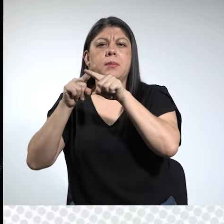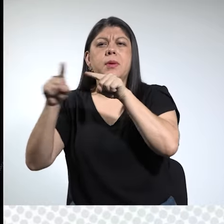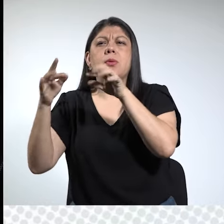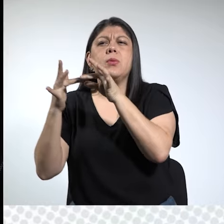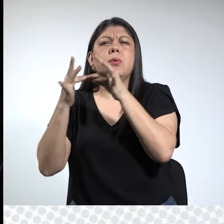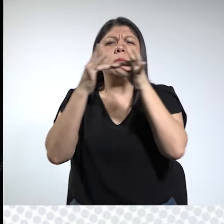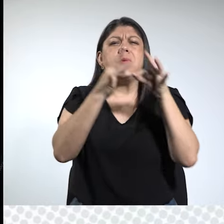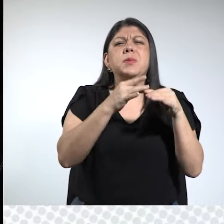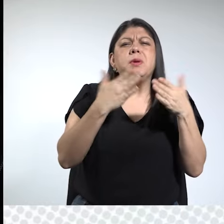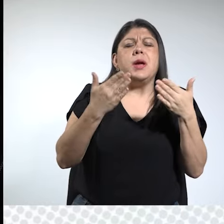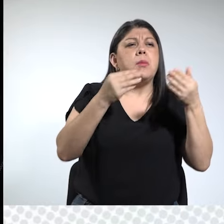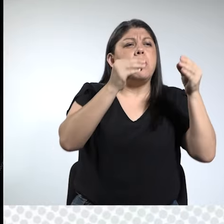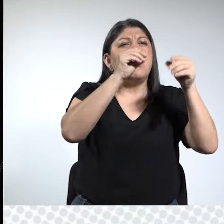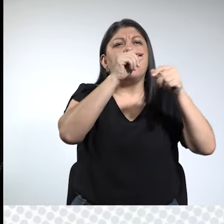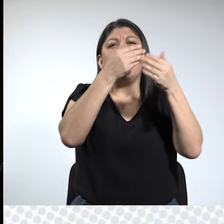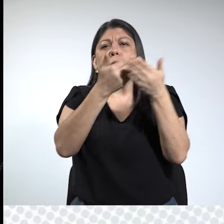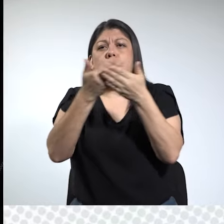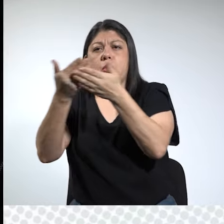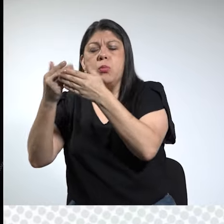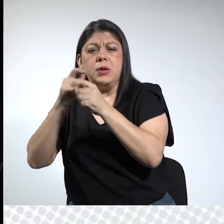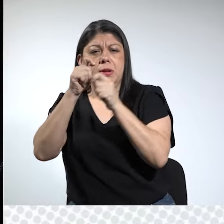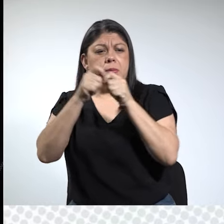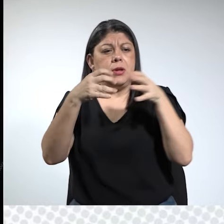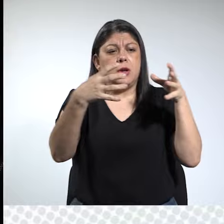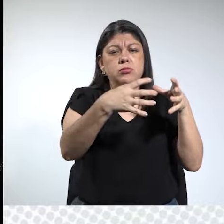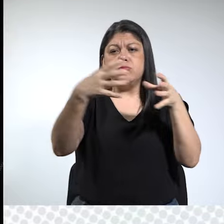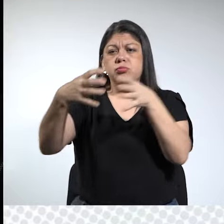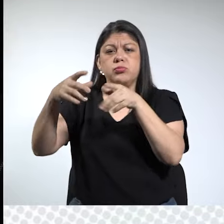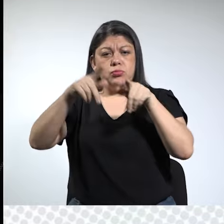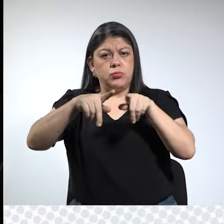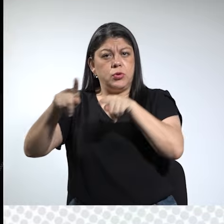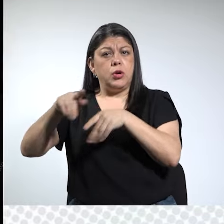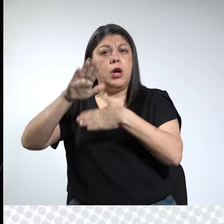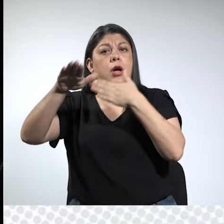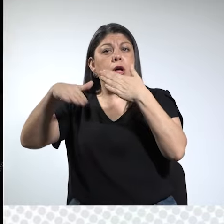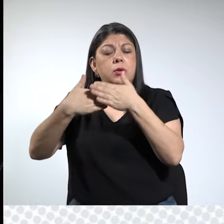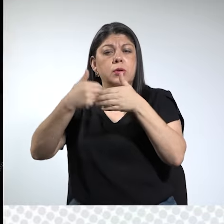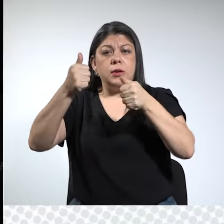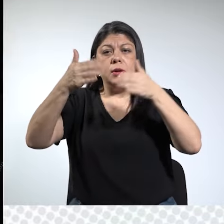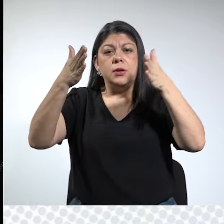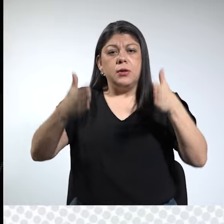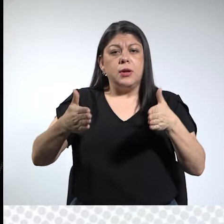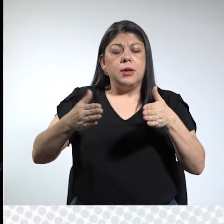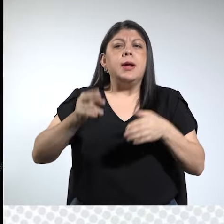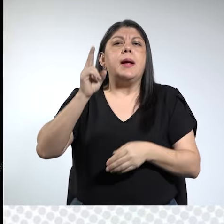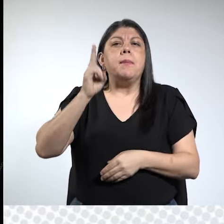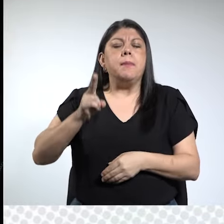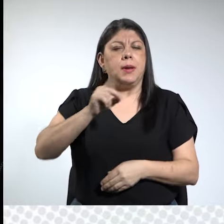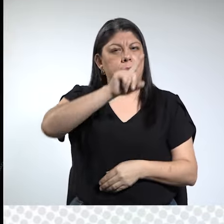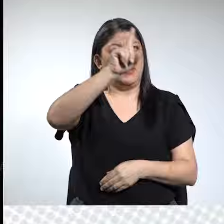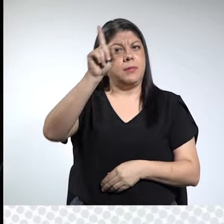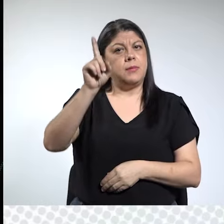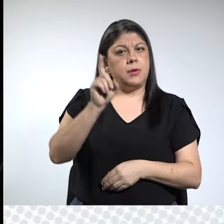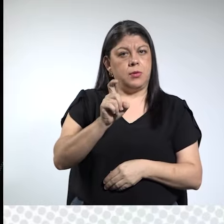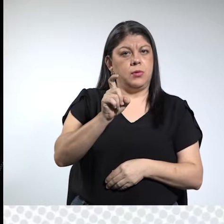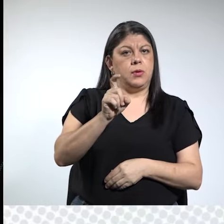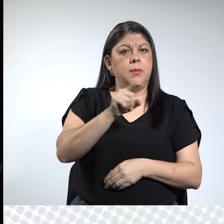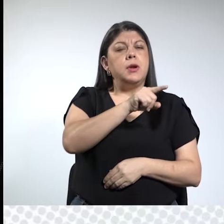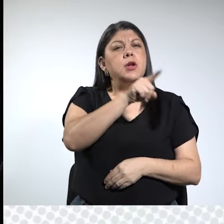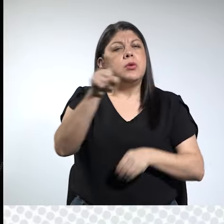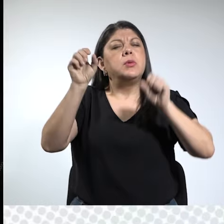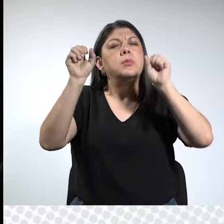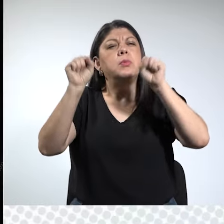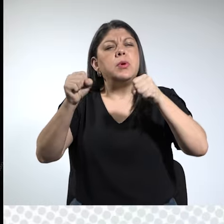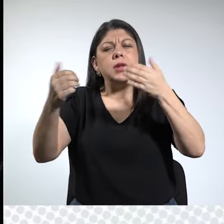todo sus propuestas específicas para diferentes poblaciones. A todas las candidaturas les haremos las mismas preguntas para que